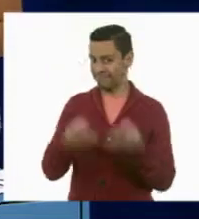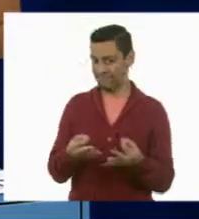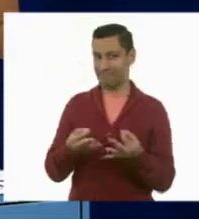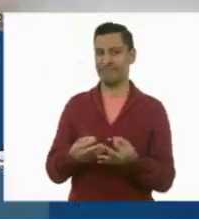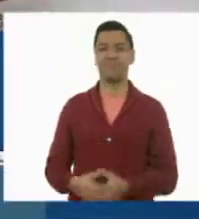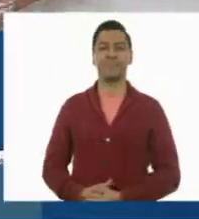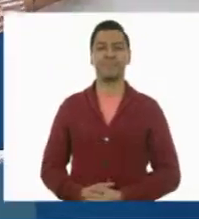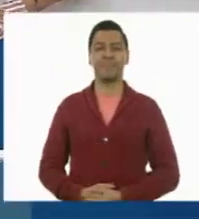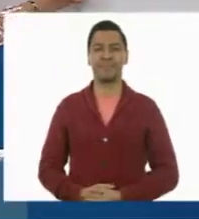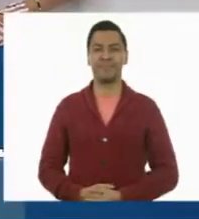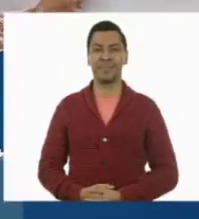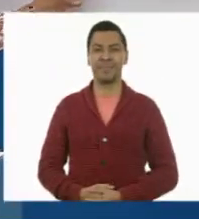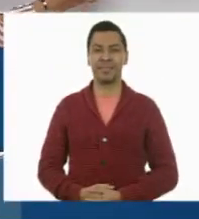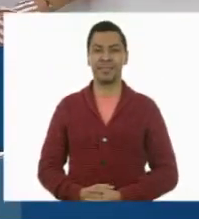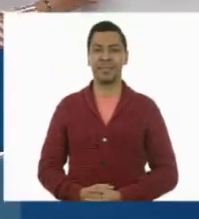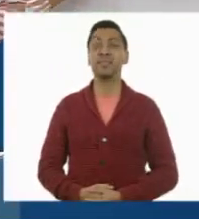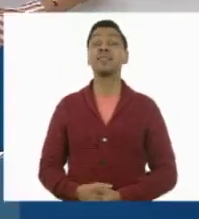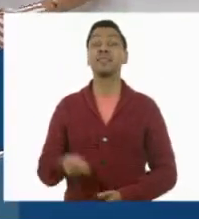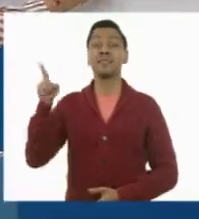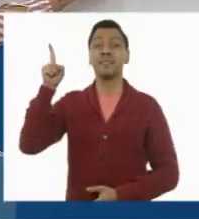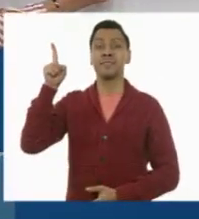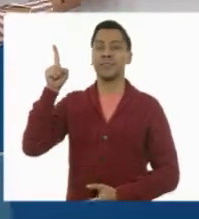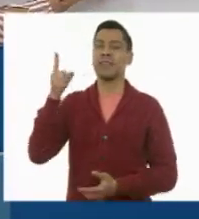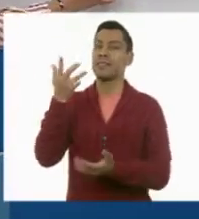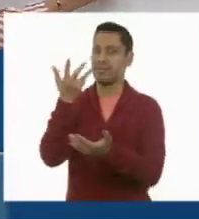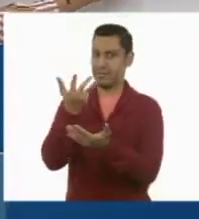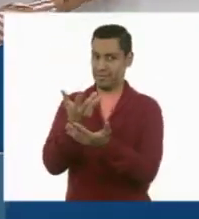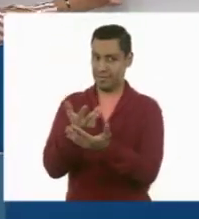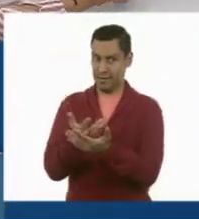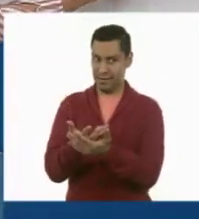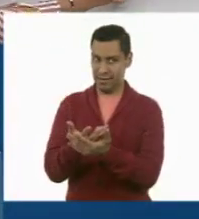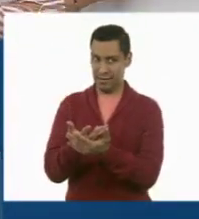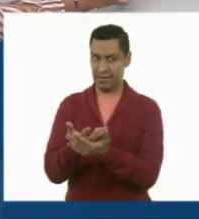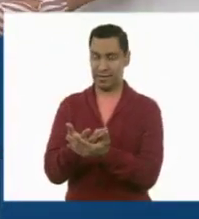Ay, sí. Y descanso.